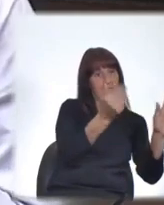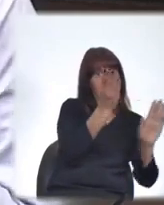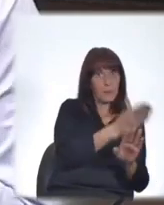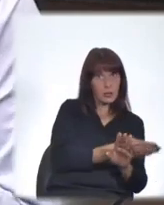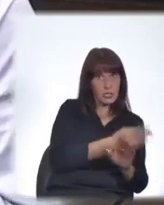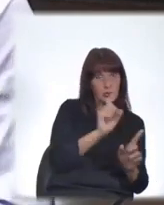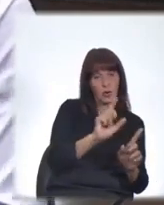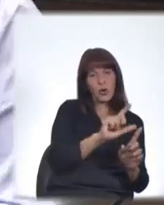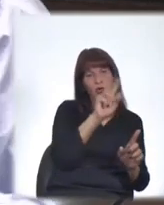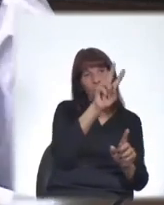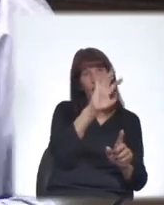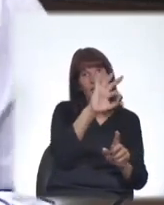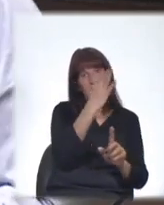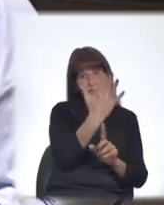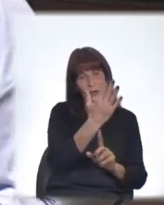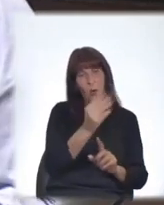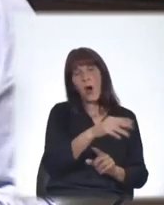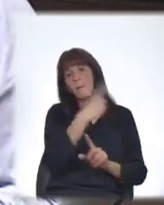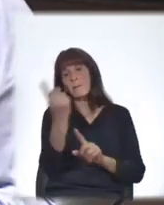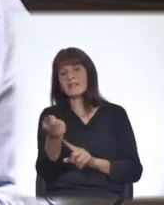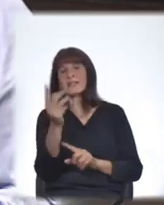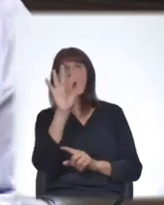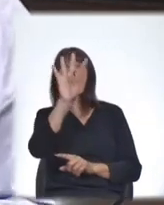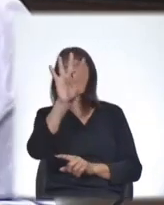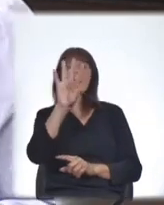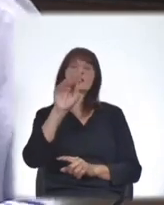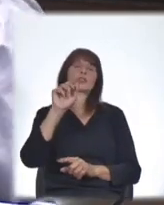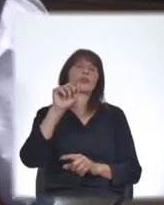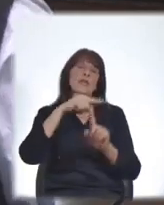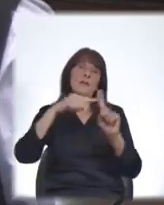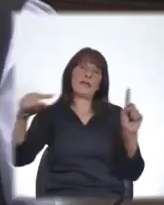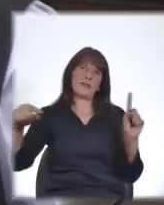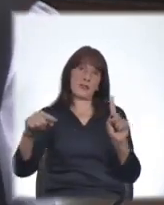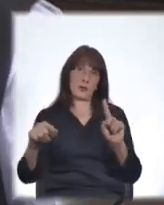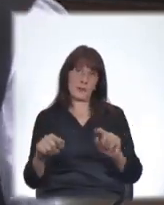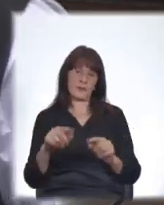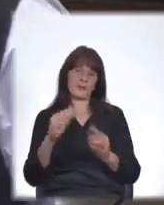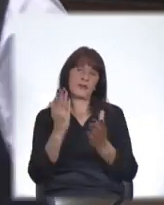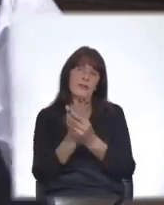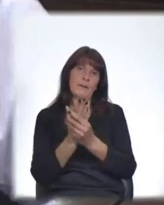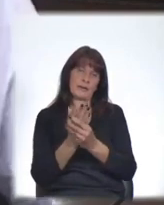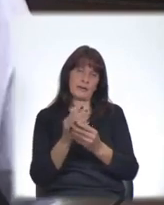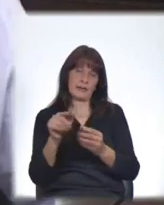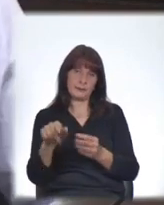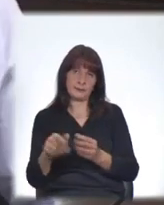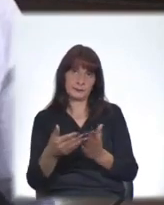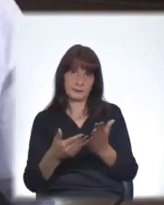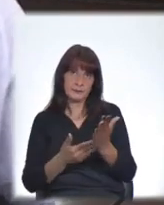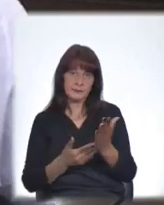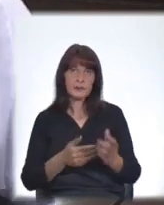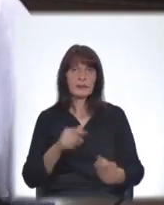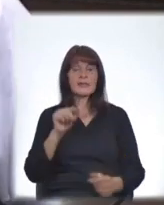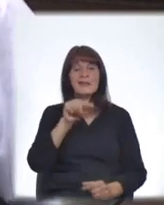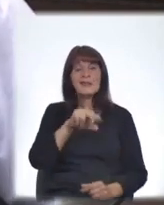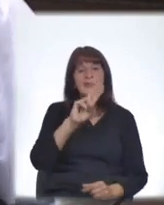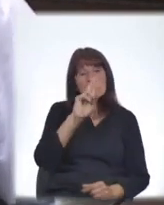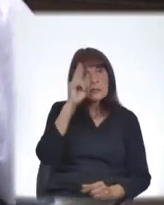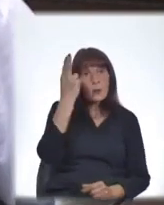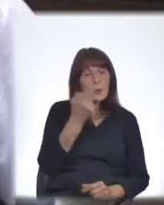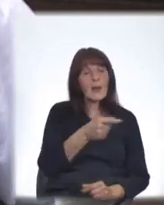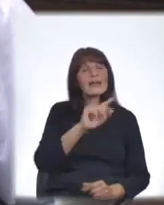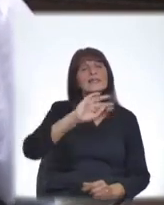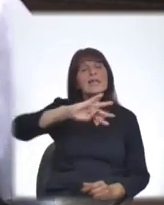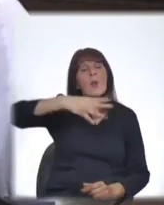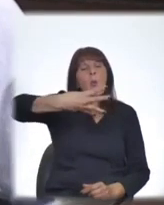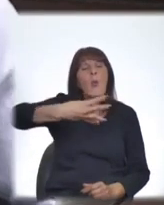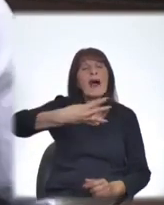del 2005 al 4,5% en página 26 de dicho informe. Dice que el Uruguay es el cuarto país en el